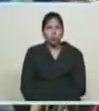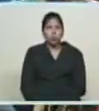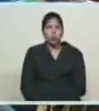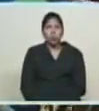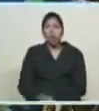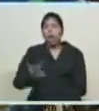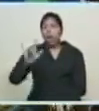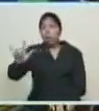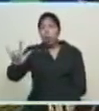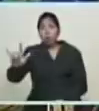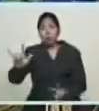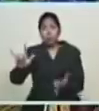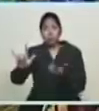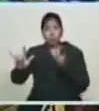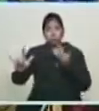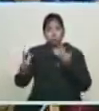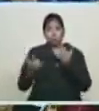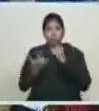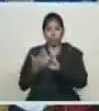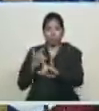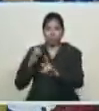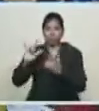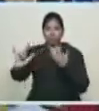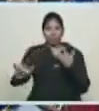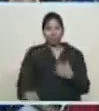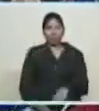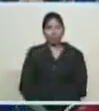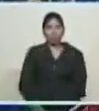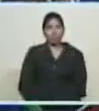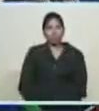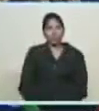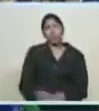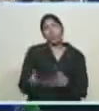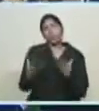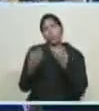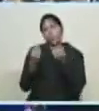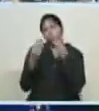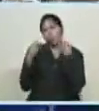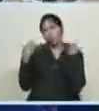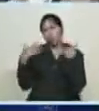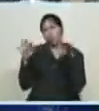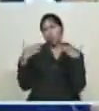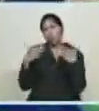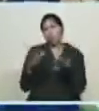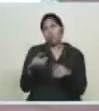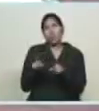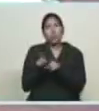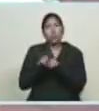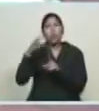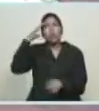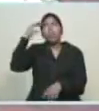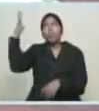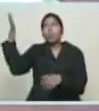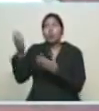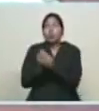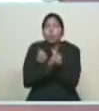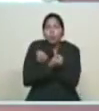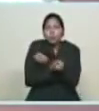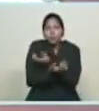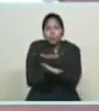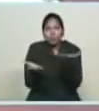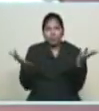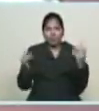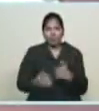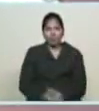Amor con amor se paga y se multiplica. Es el amor de Dios. Este es el amor